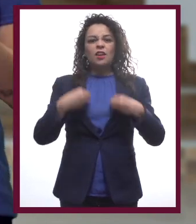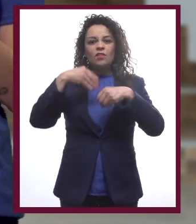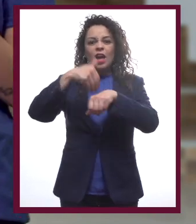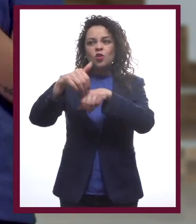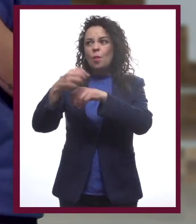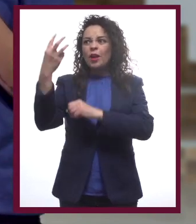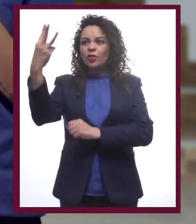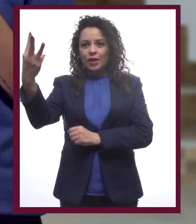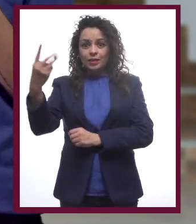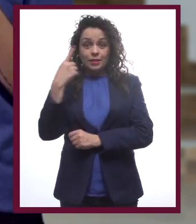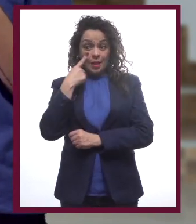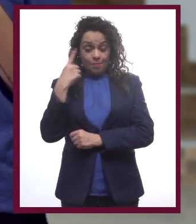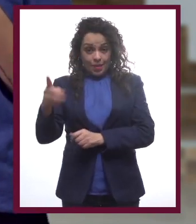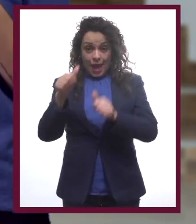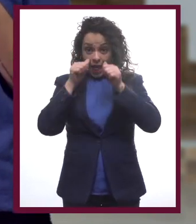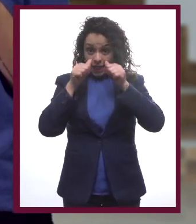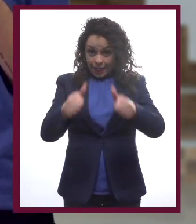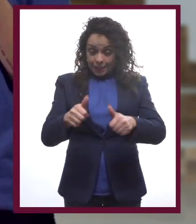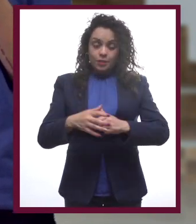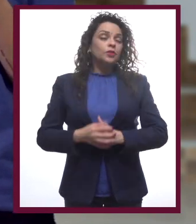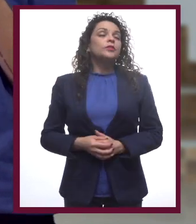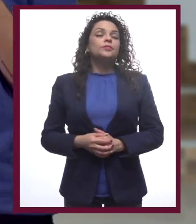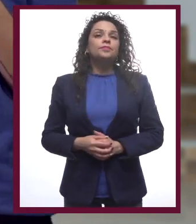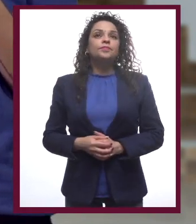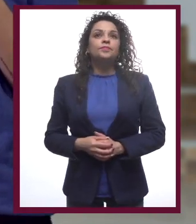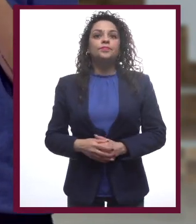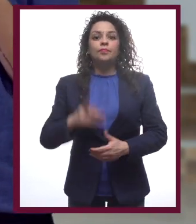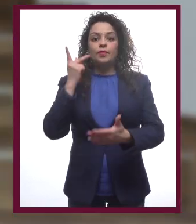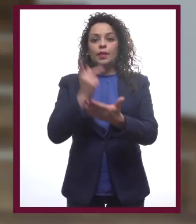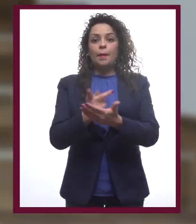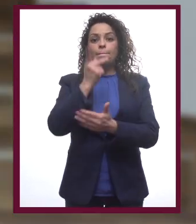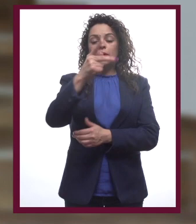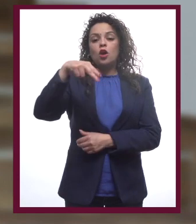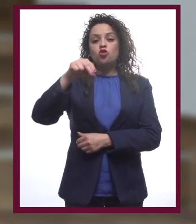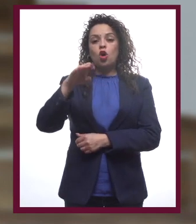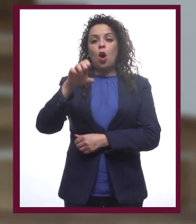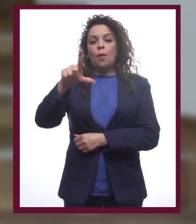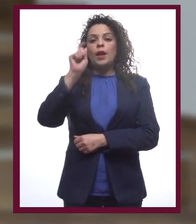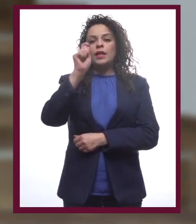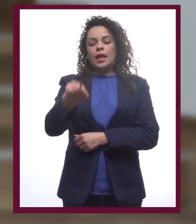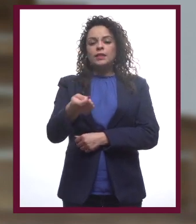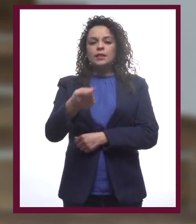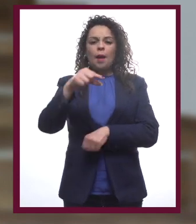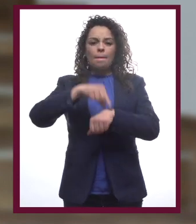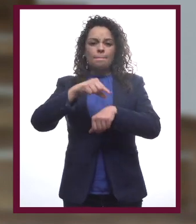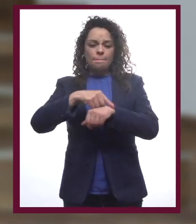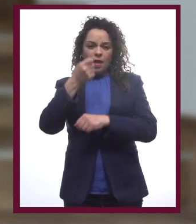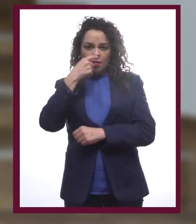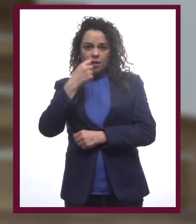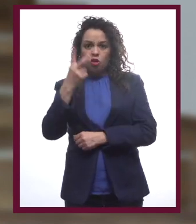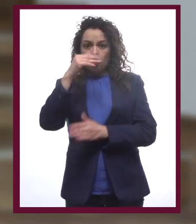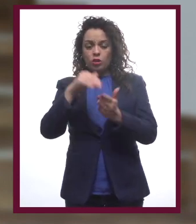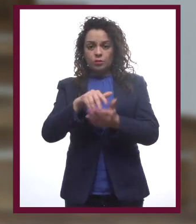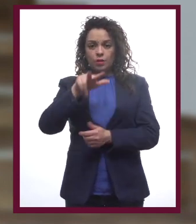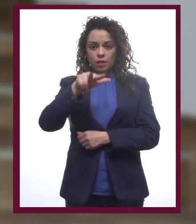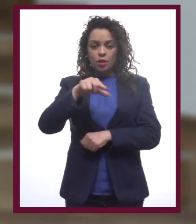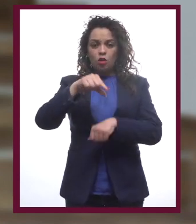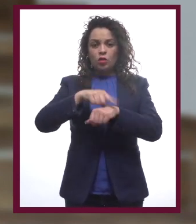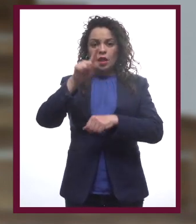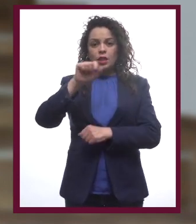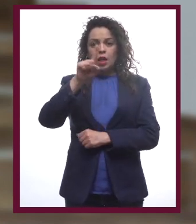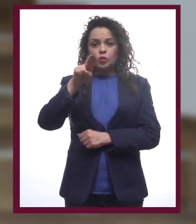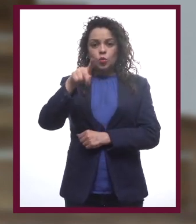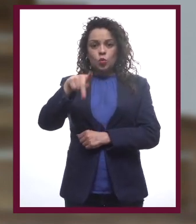a leerlo y decidir qué hacer con él. Pon atención. El Premio Nobel de Fisiología o Medicina